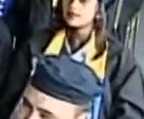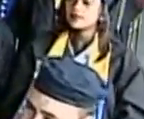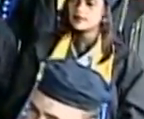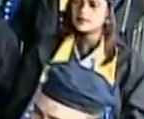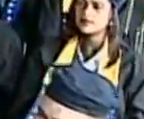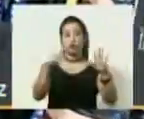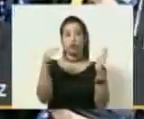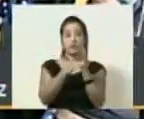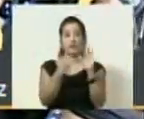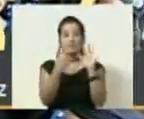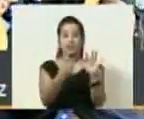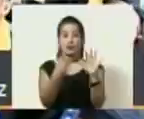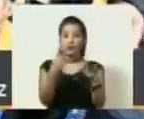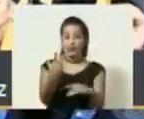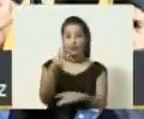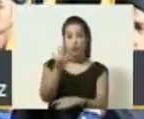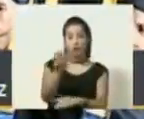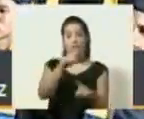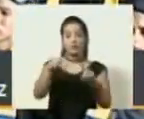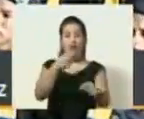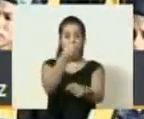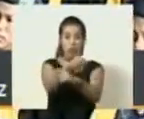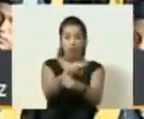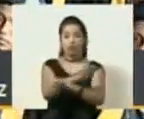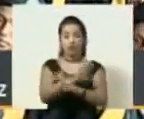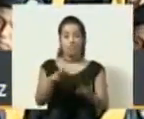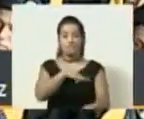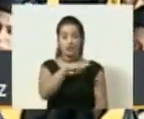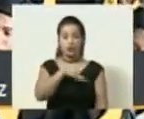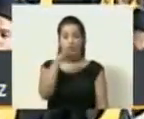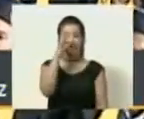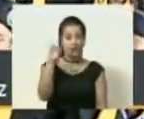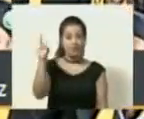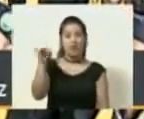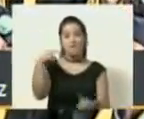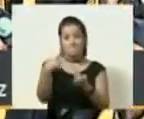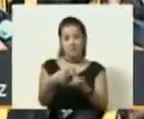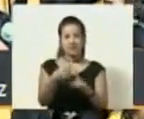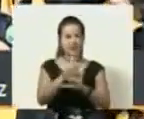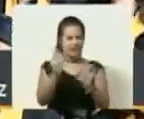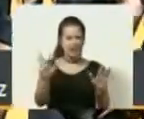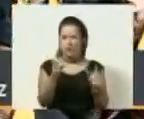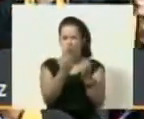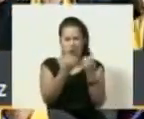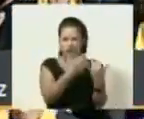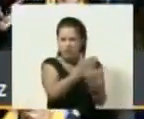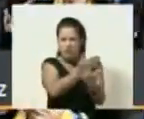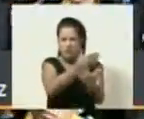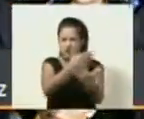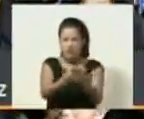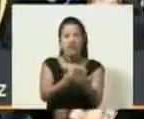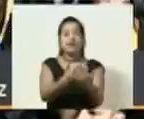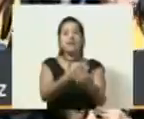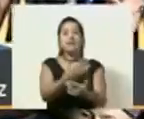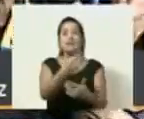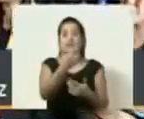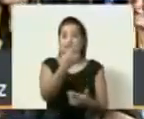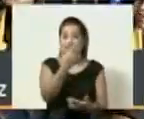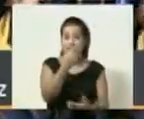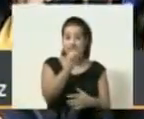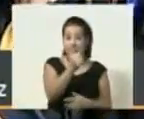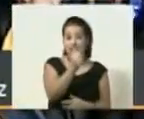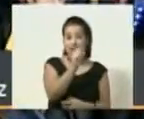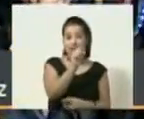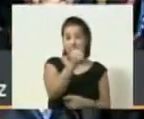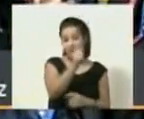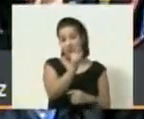...8.634 graduando solamente por la misión Rivas. Además, se trata de la 13ª promoción en todas, desde que se inició en el